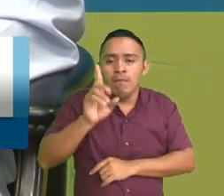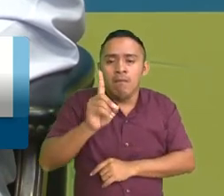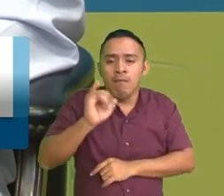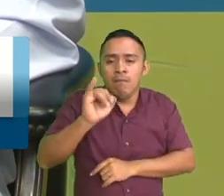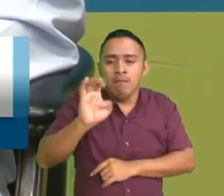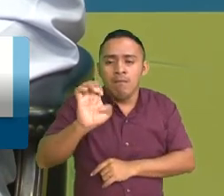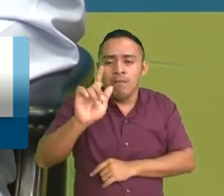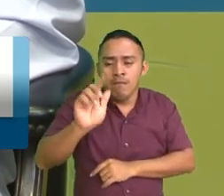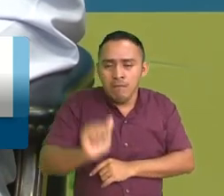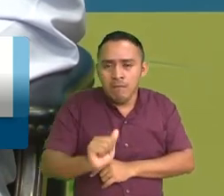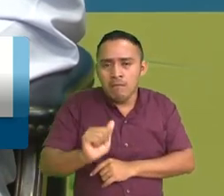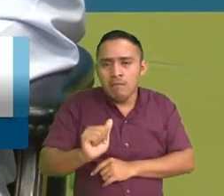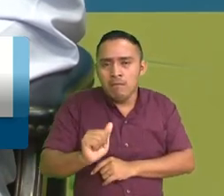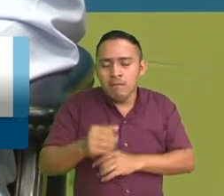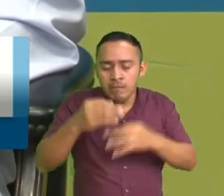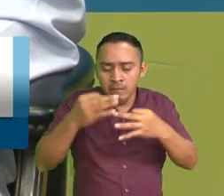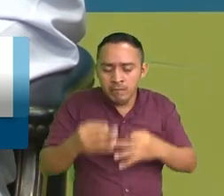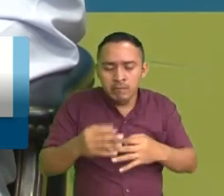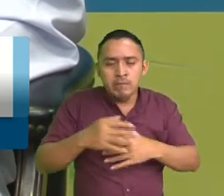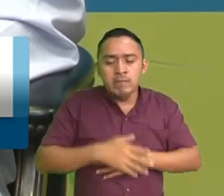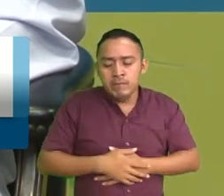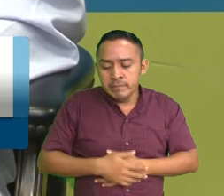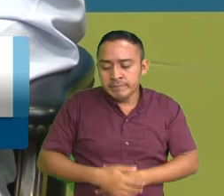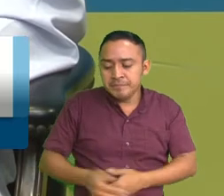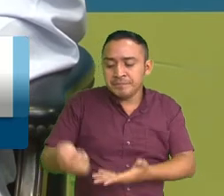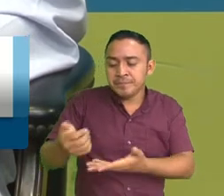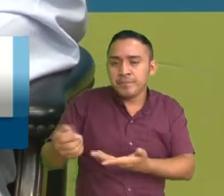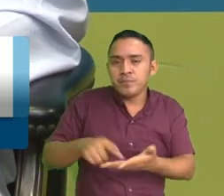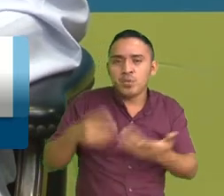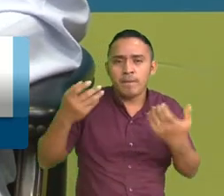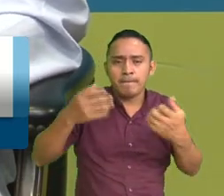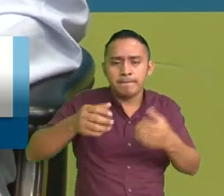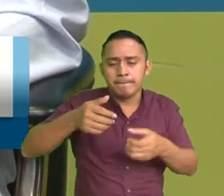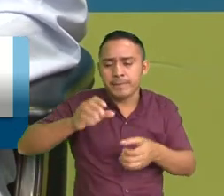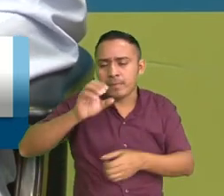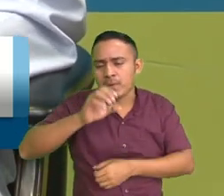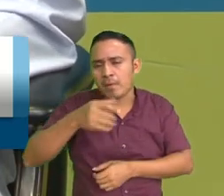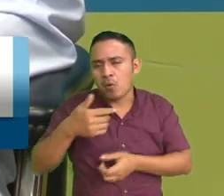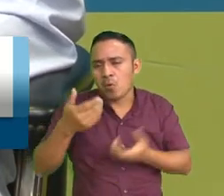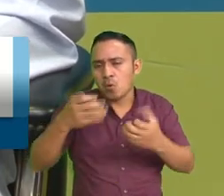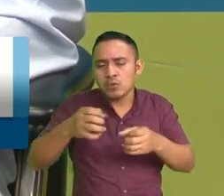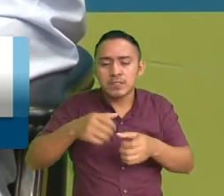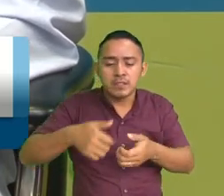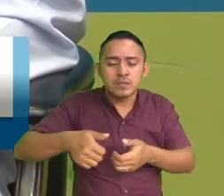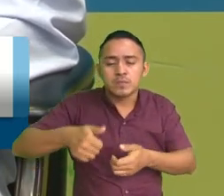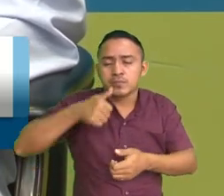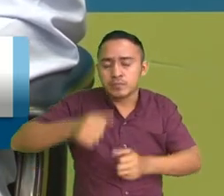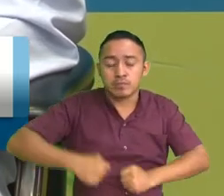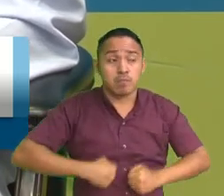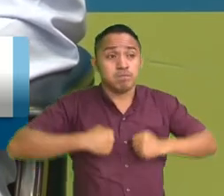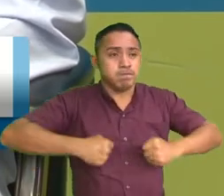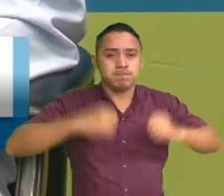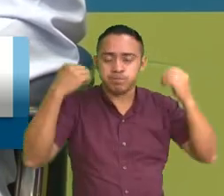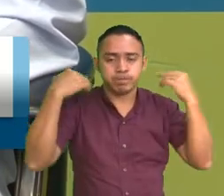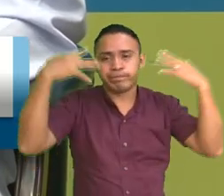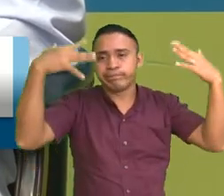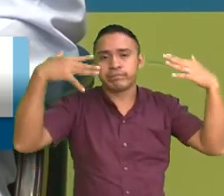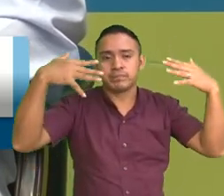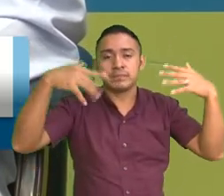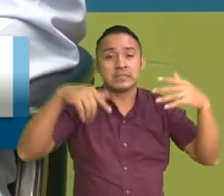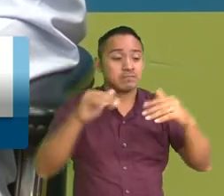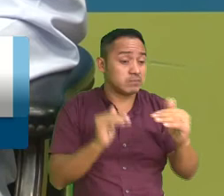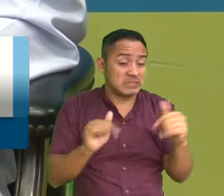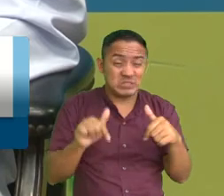El uso de estimulantes, el uso de energizantes está